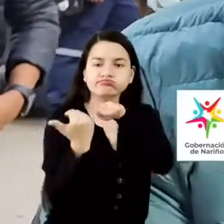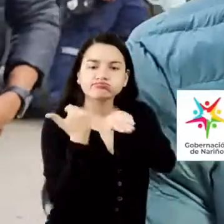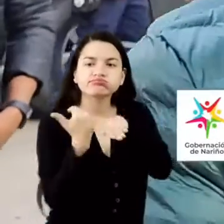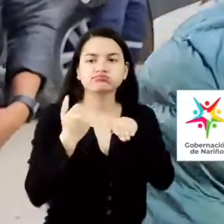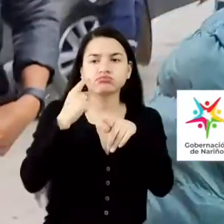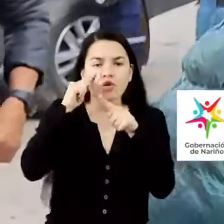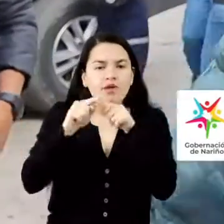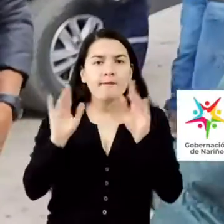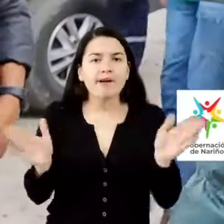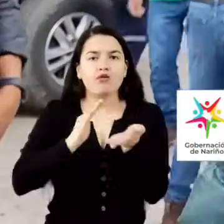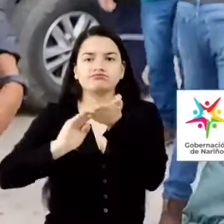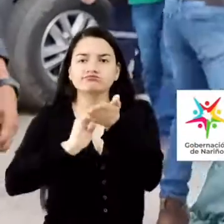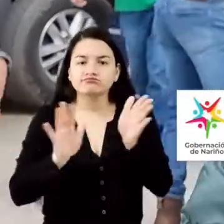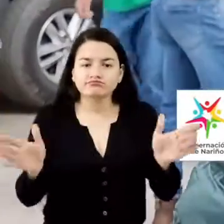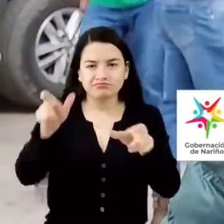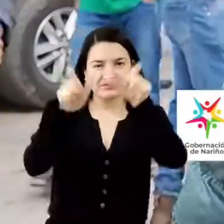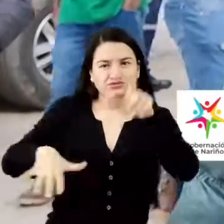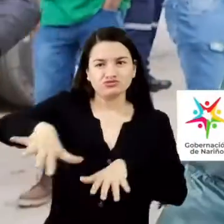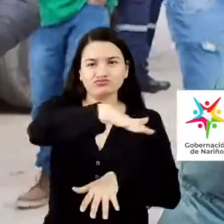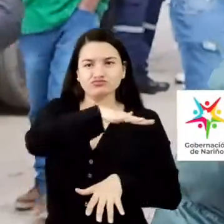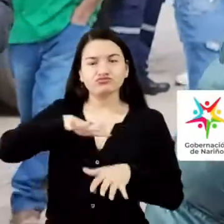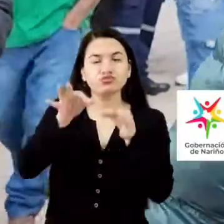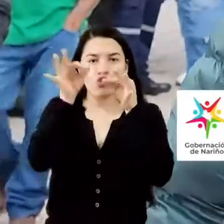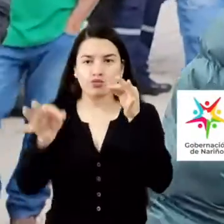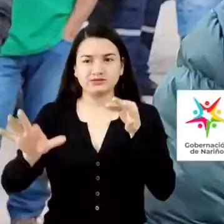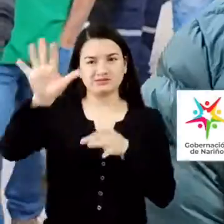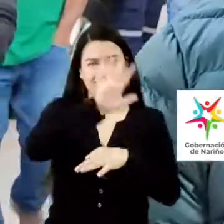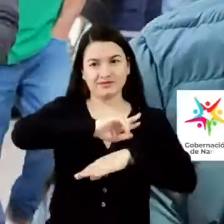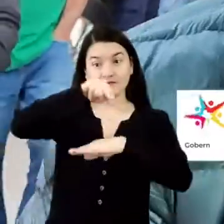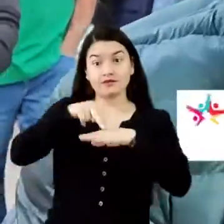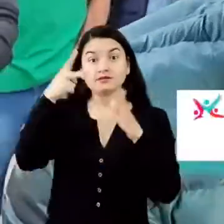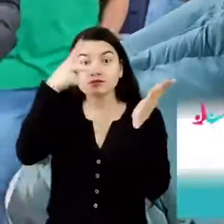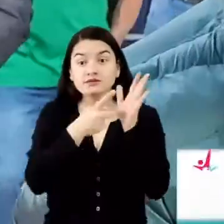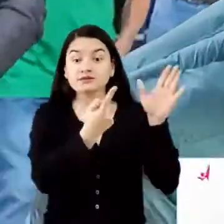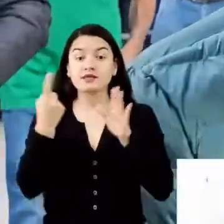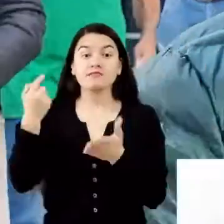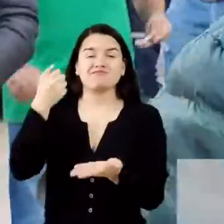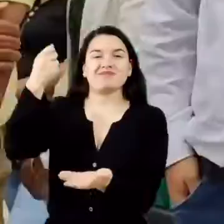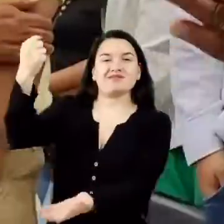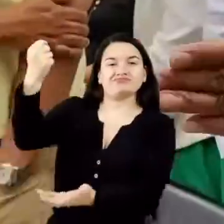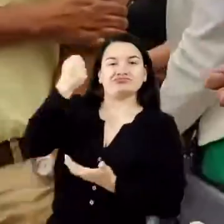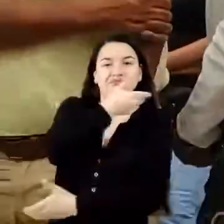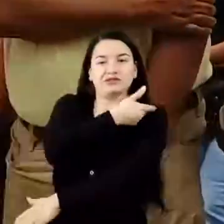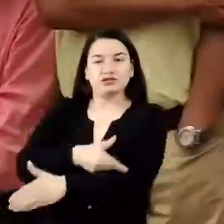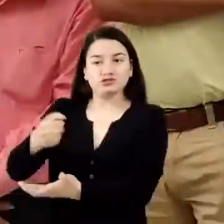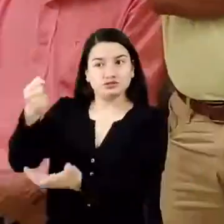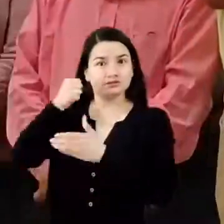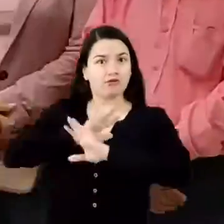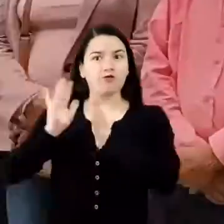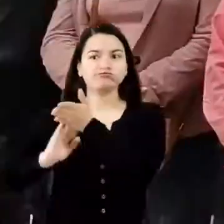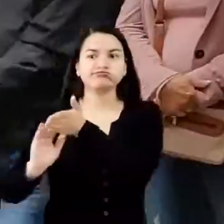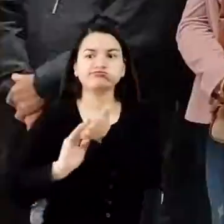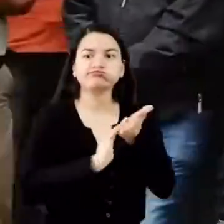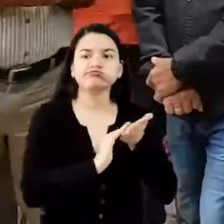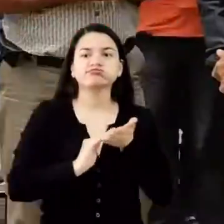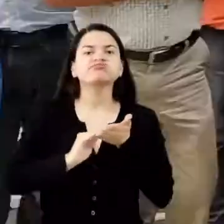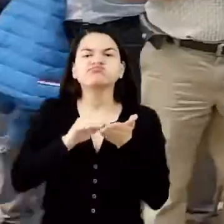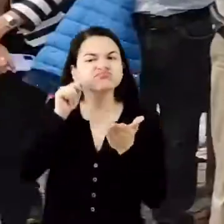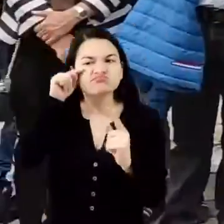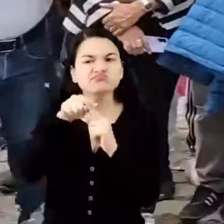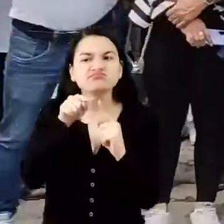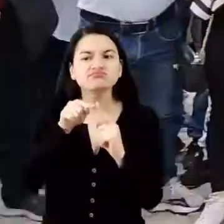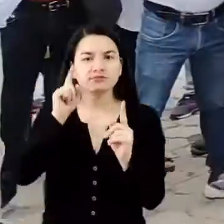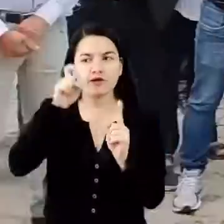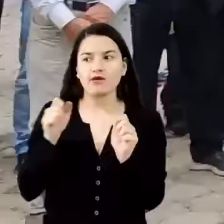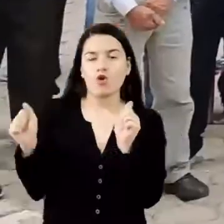proyecto trascendental para mejorar las condiciones de transitabilidad en el municipio. 3.600 millones de pesos